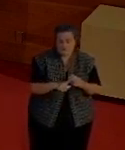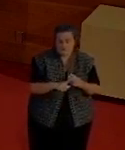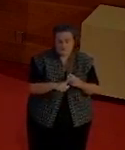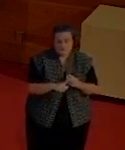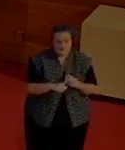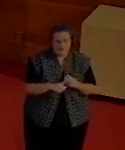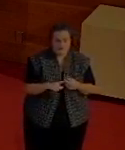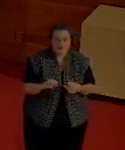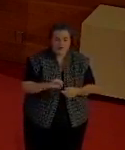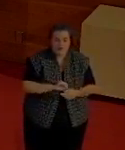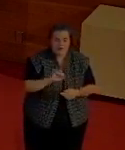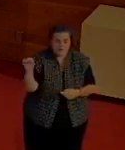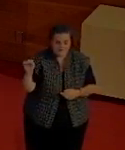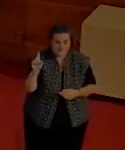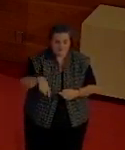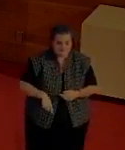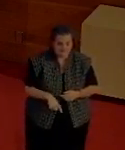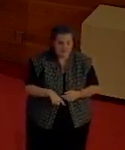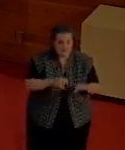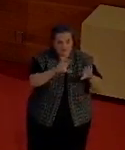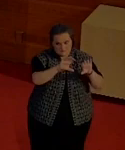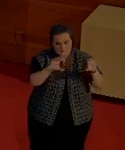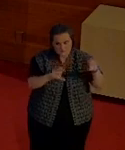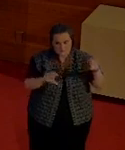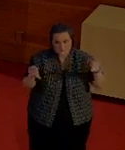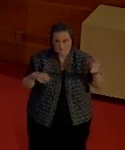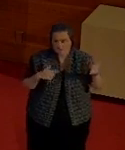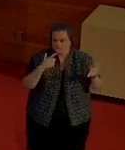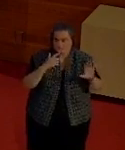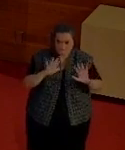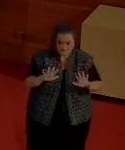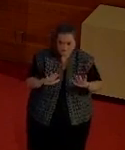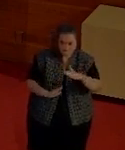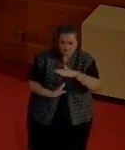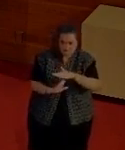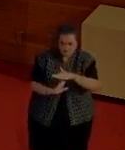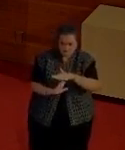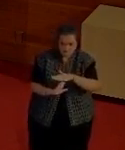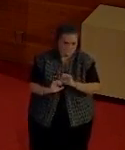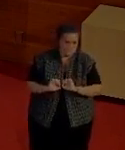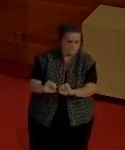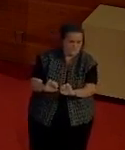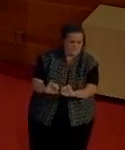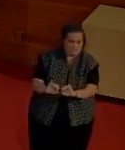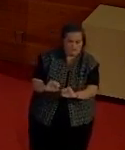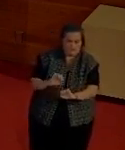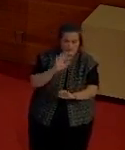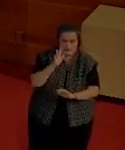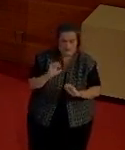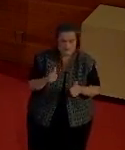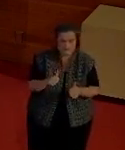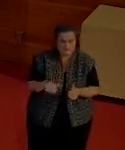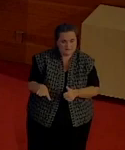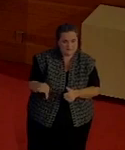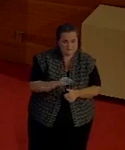propia Asia de países que han empezado a decir para para frena porque empiezan a entender